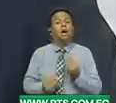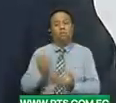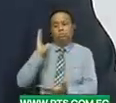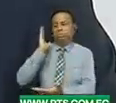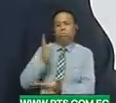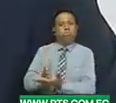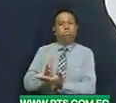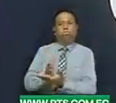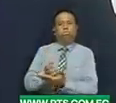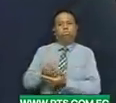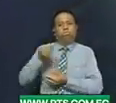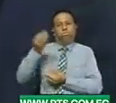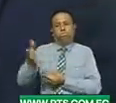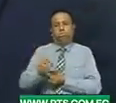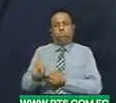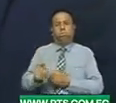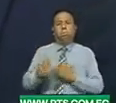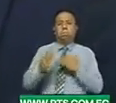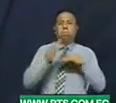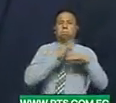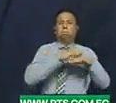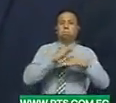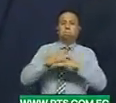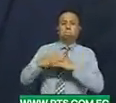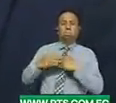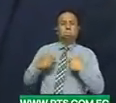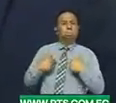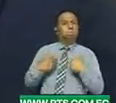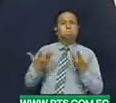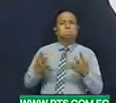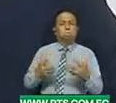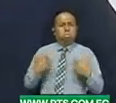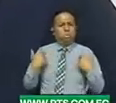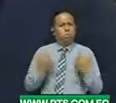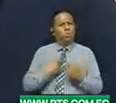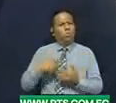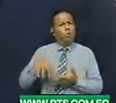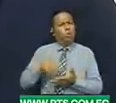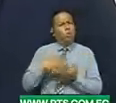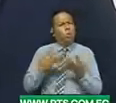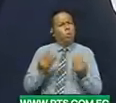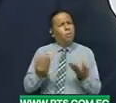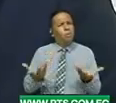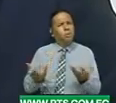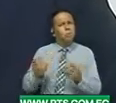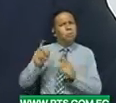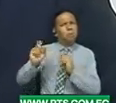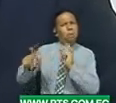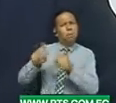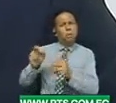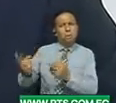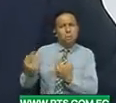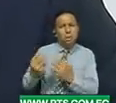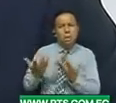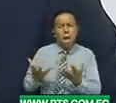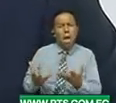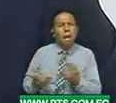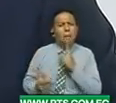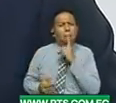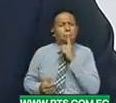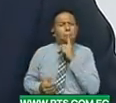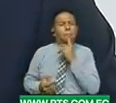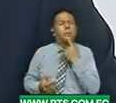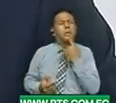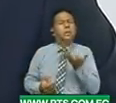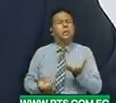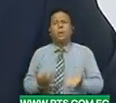desabastecer. No hemos sido convocados. Tampoco, y tenemos muchas dudas que hasta el día de hoy han sido respondidas. Nos han dicho que es a través de una